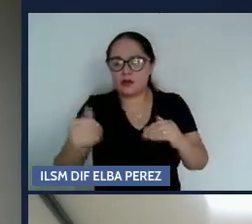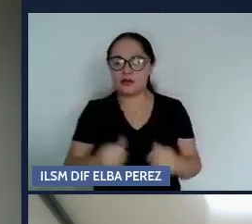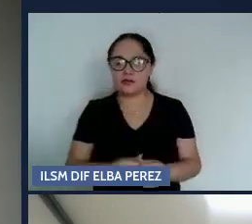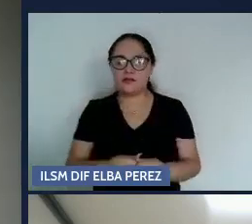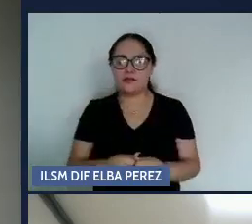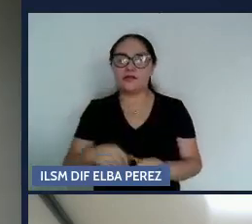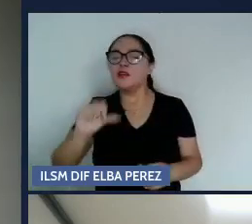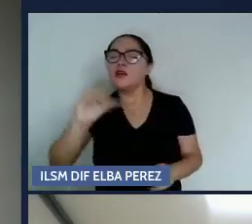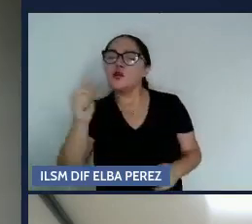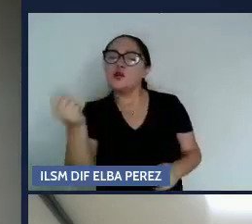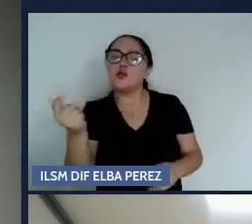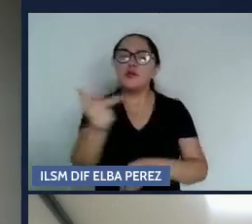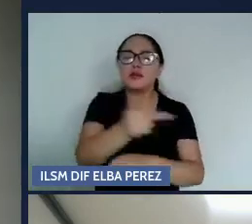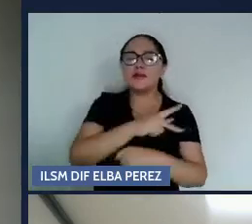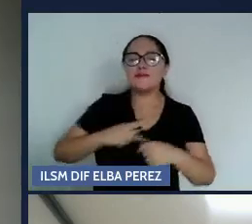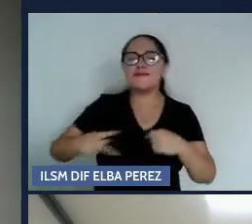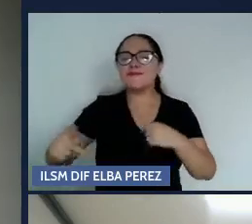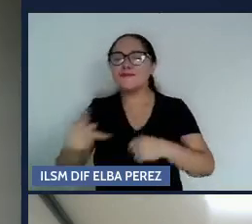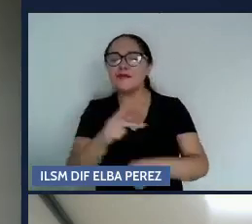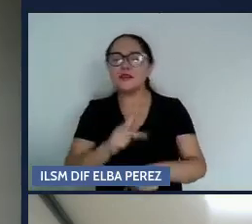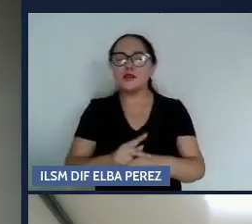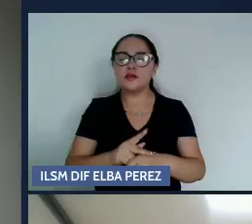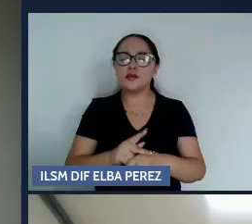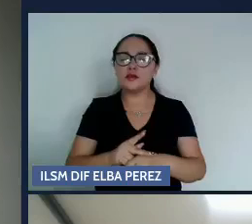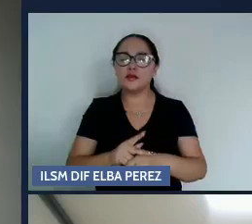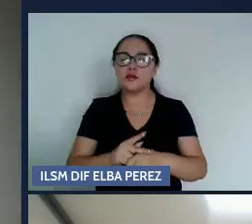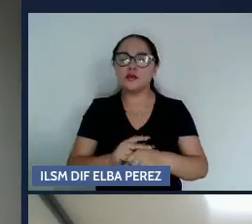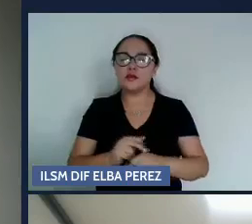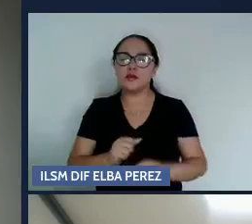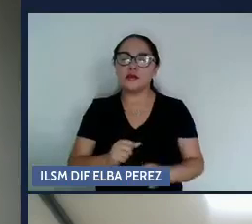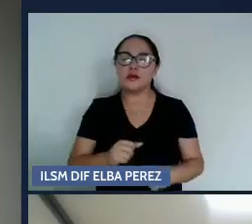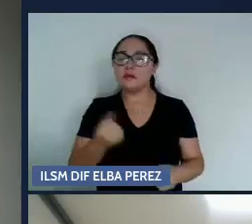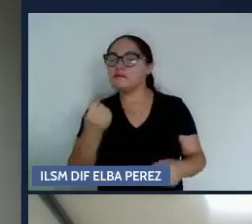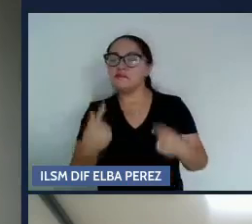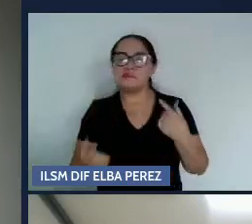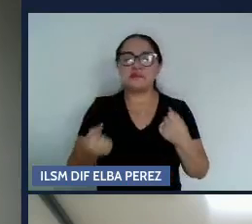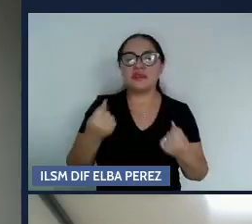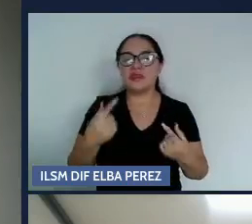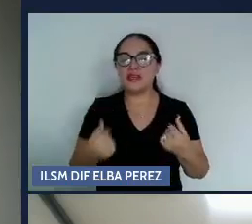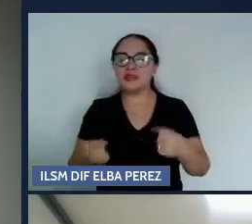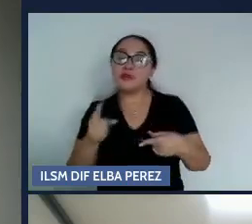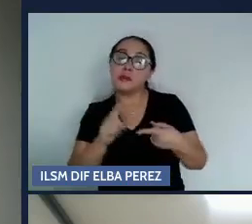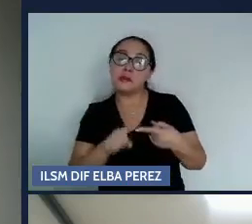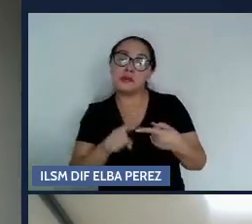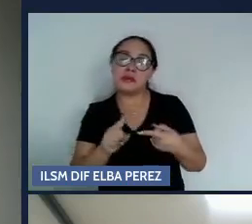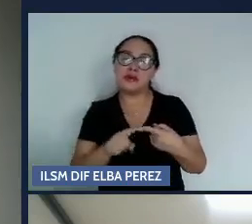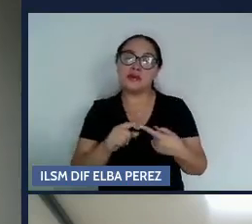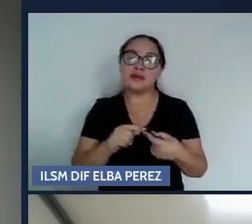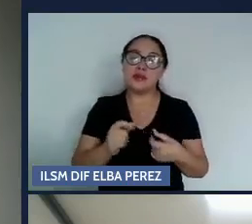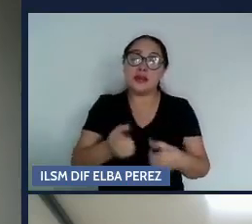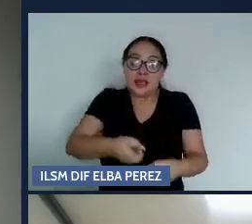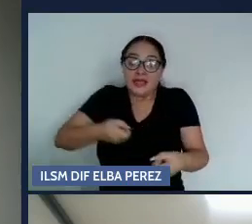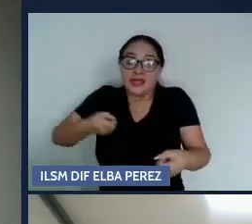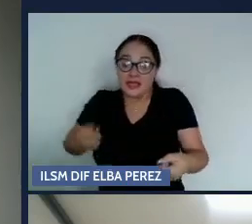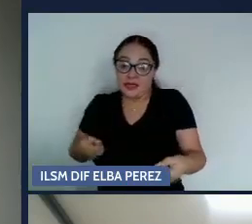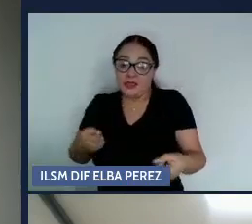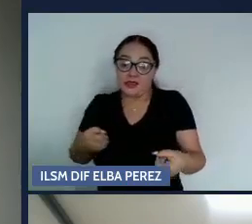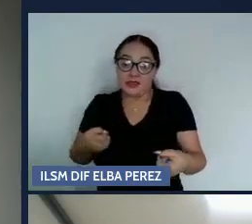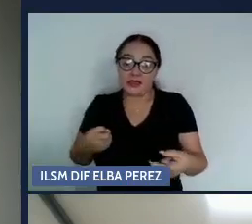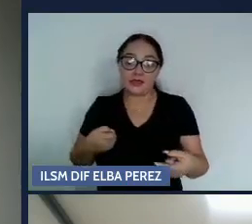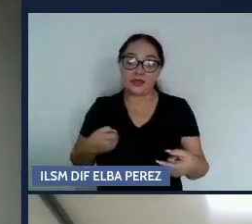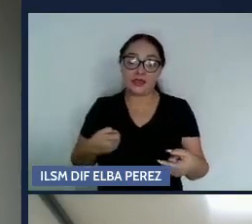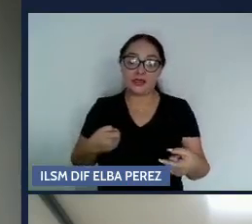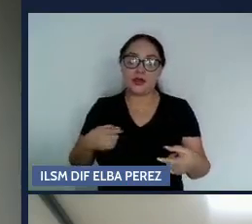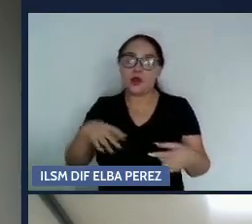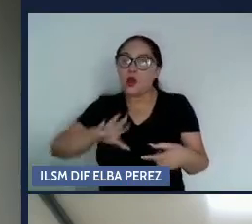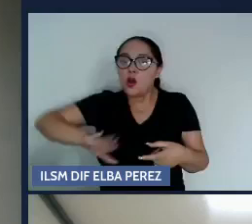que están vinculadas con recoger o retener las credenciales del elector. Y aquí es muy importante